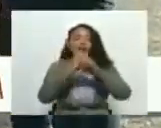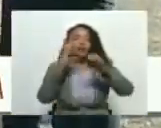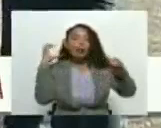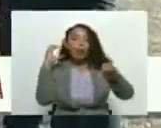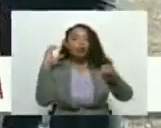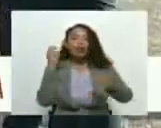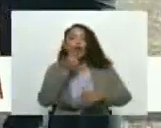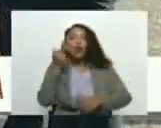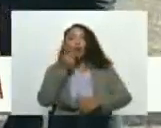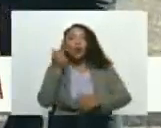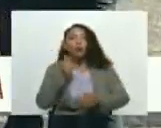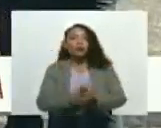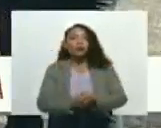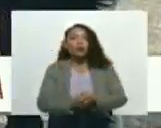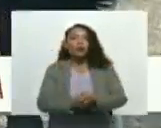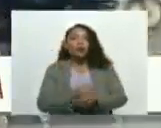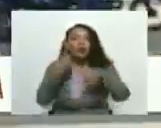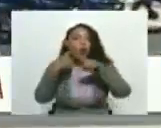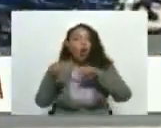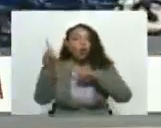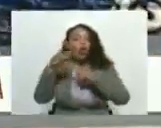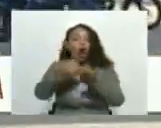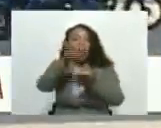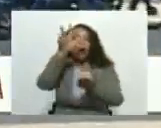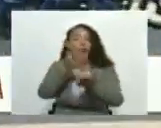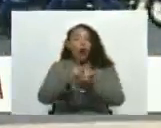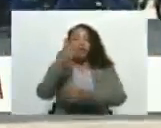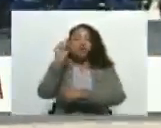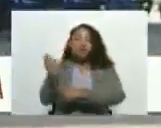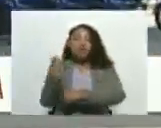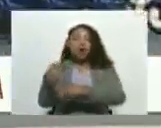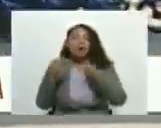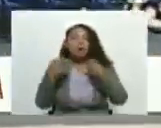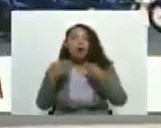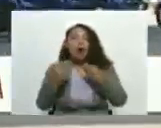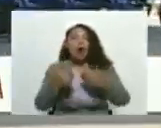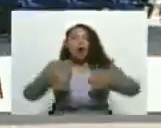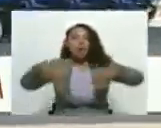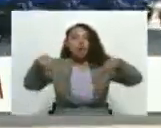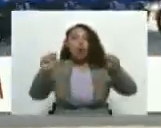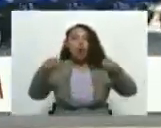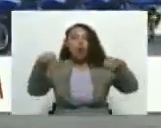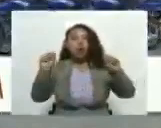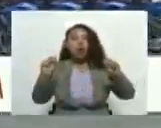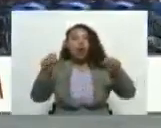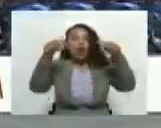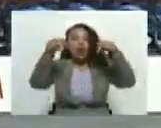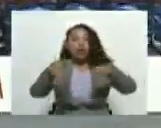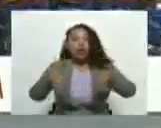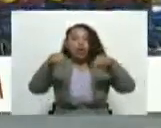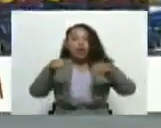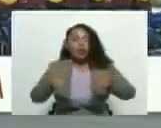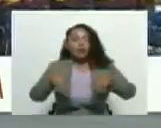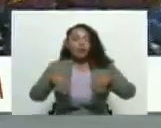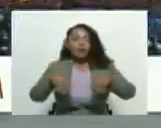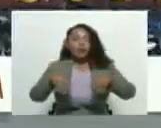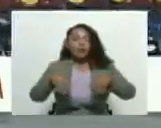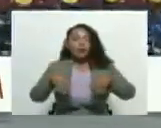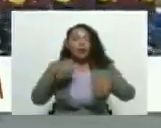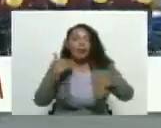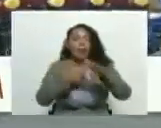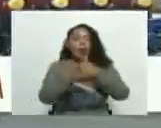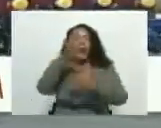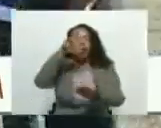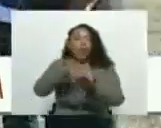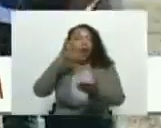entregadas hoy a través de planes que fueron aprobados de financiamiento para nuestros motorizados. Y desde acá vamos al estado